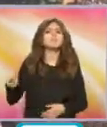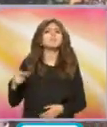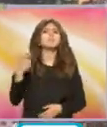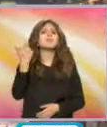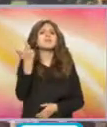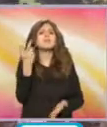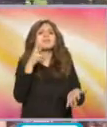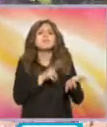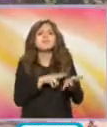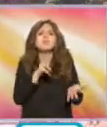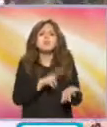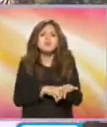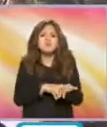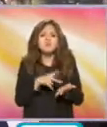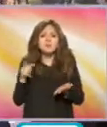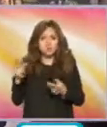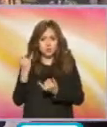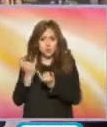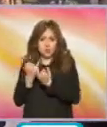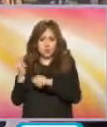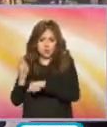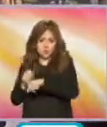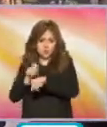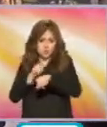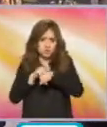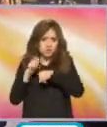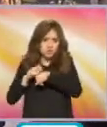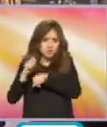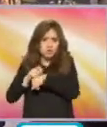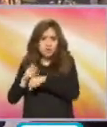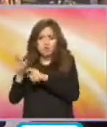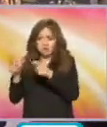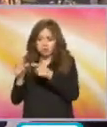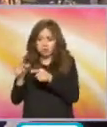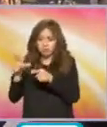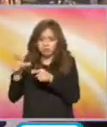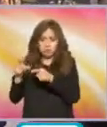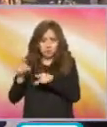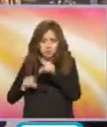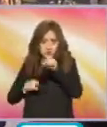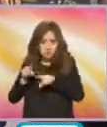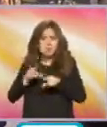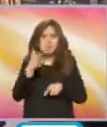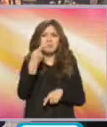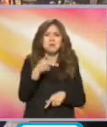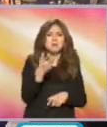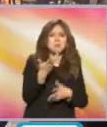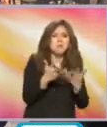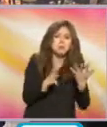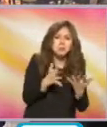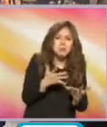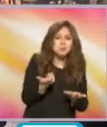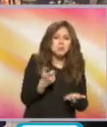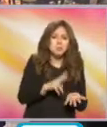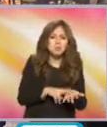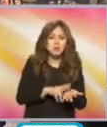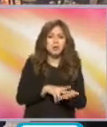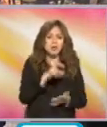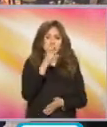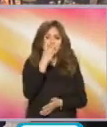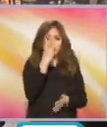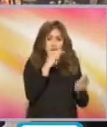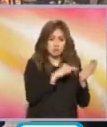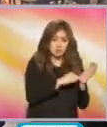imagino que al igual que un tatuaje, es por área, por espacio. Por tamaño. Pero así es. oscilan entre cuánto. Pues puede oscilar desde 3,000 pesos tal